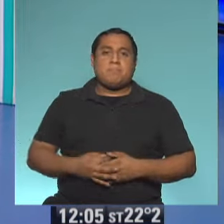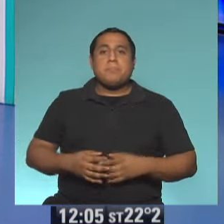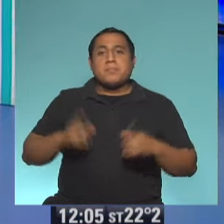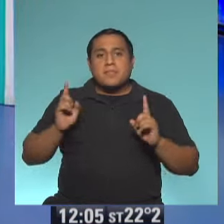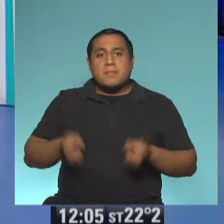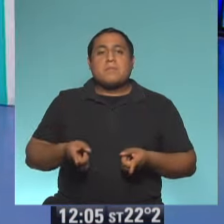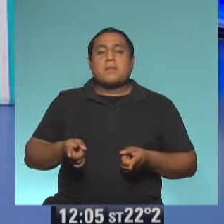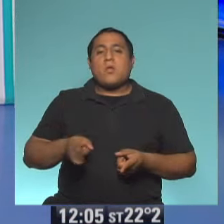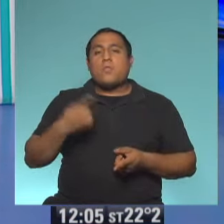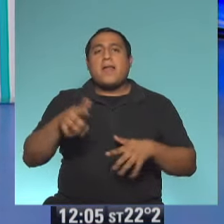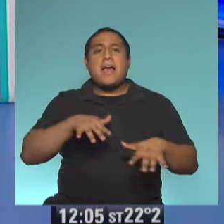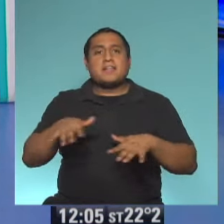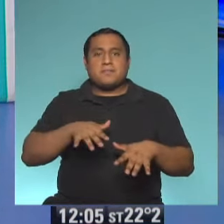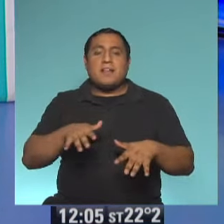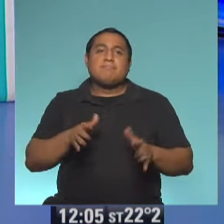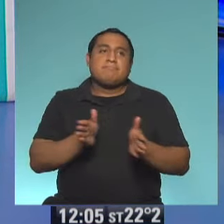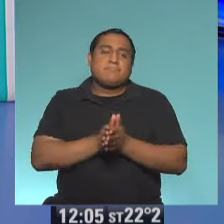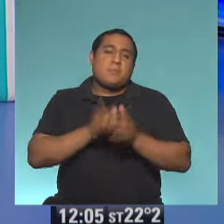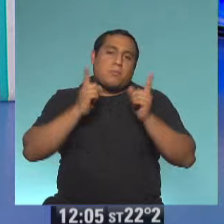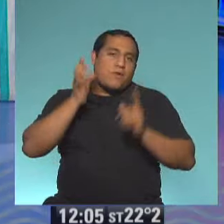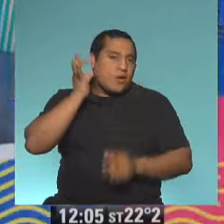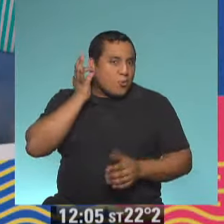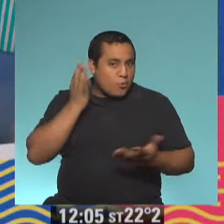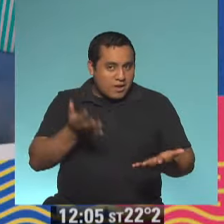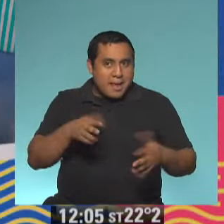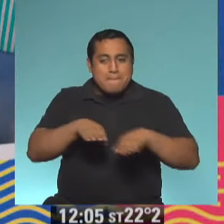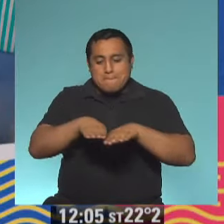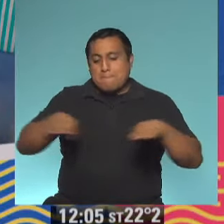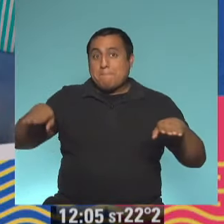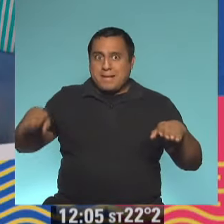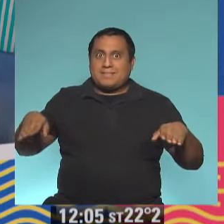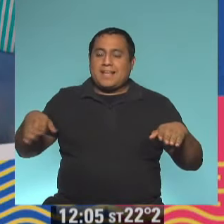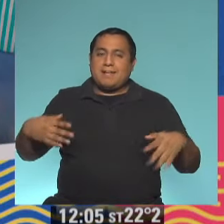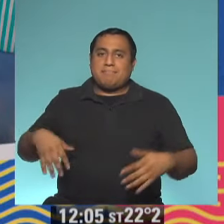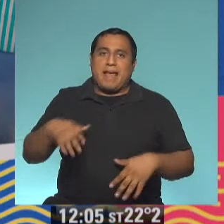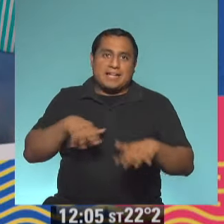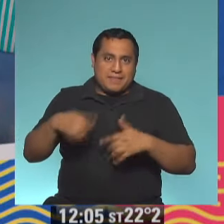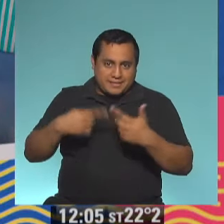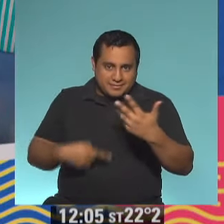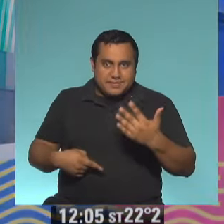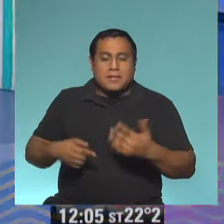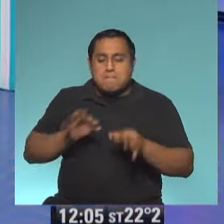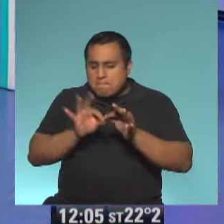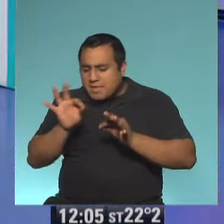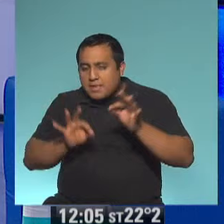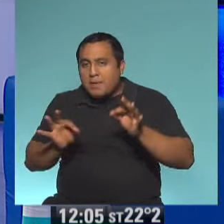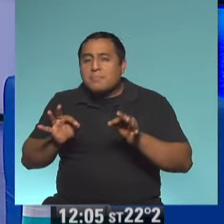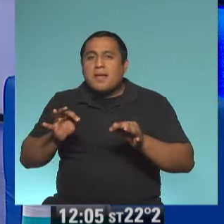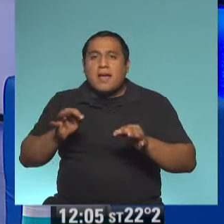ahí haciendo una actividad con la señora Julia, muy bien, en nuestra mesa de trabajo, midiendo diferentes cosas, animales,